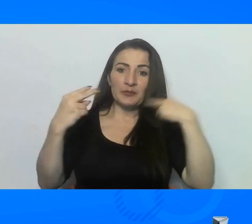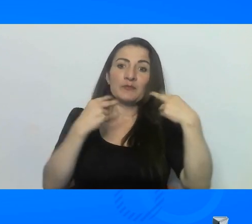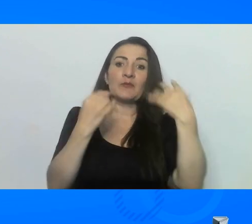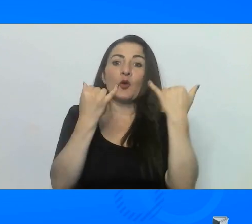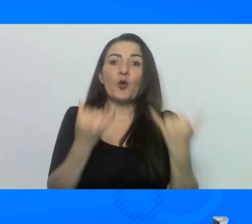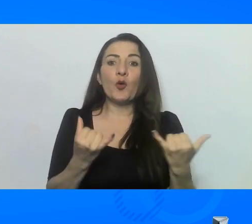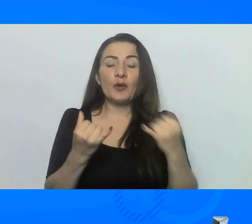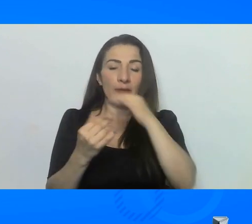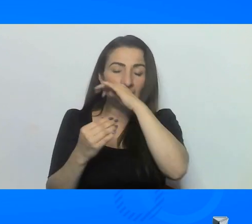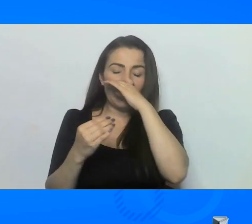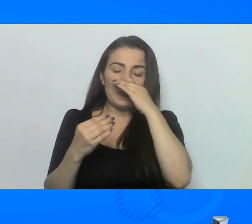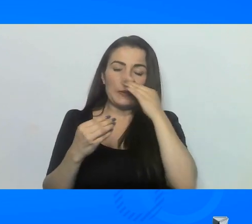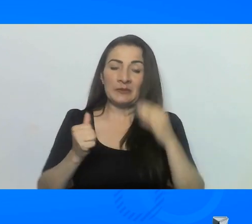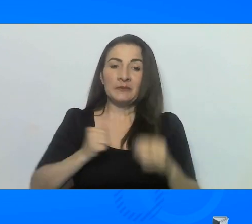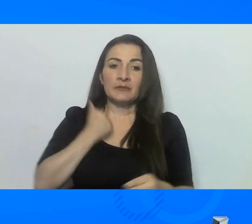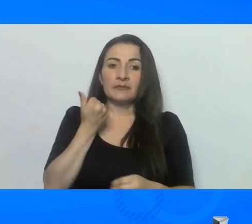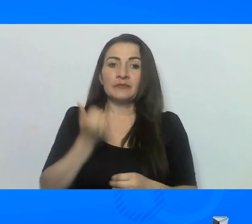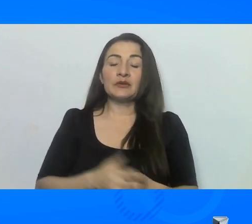hoy para